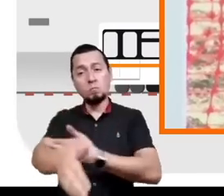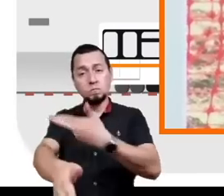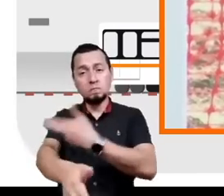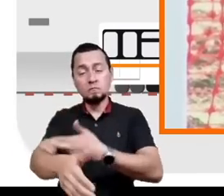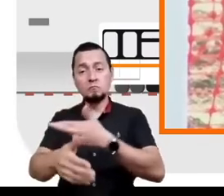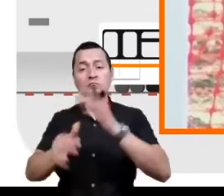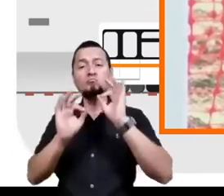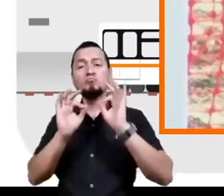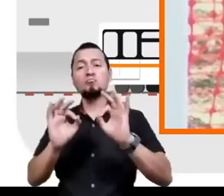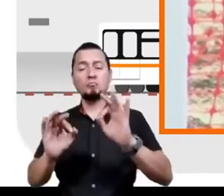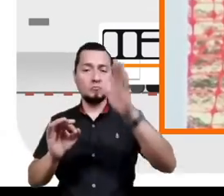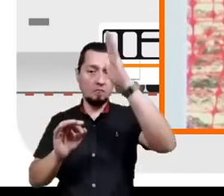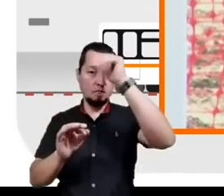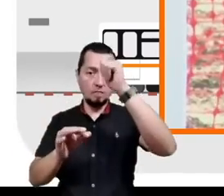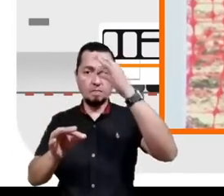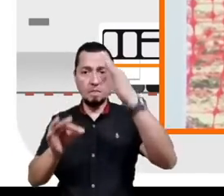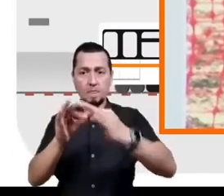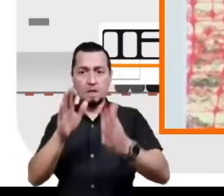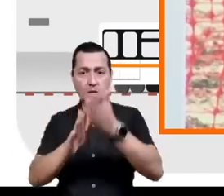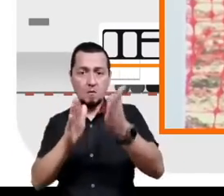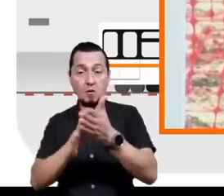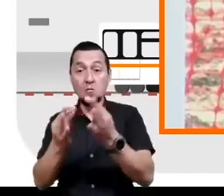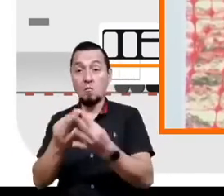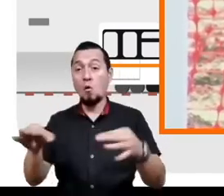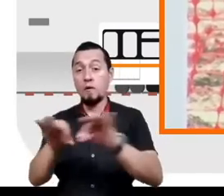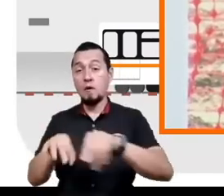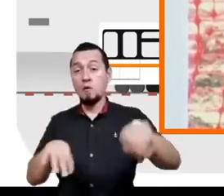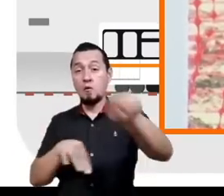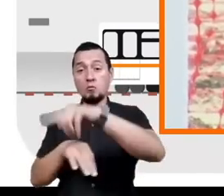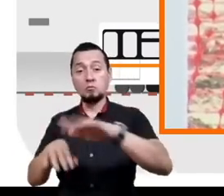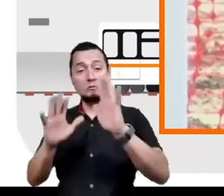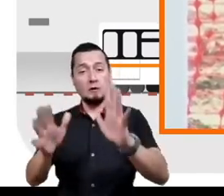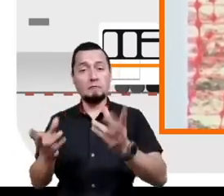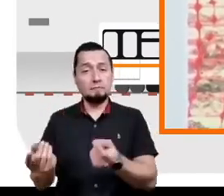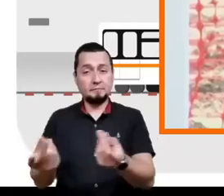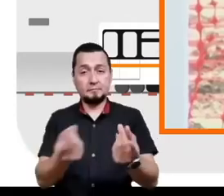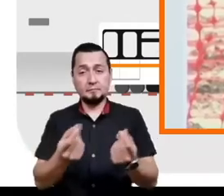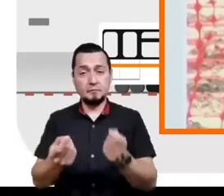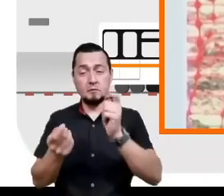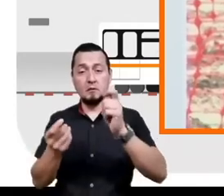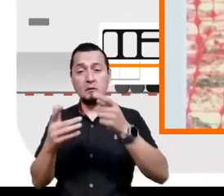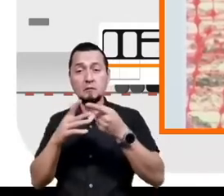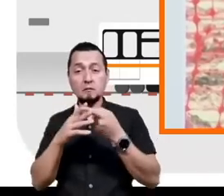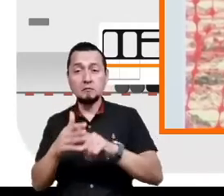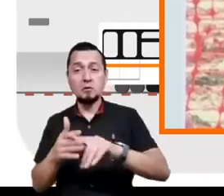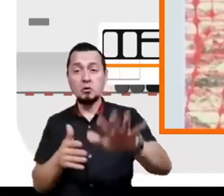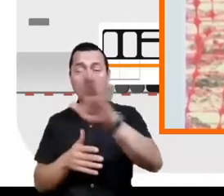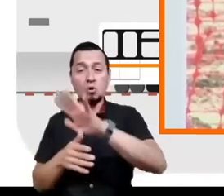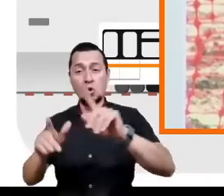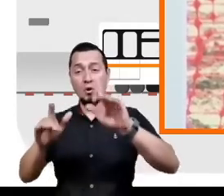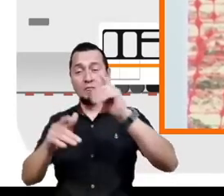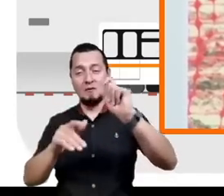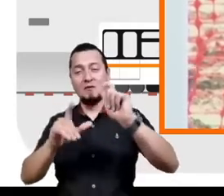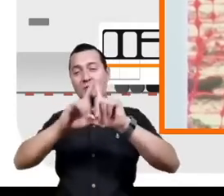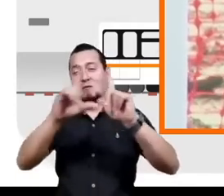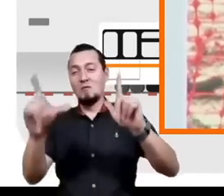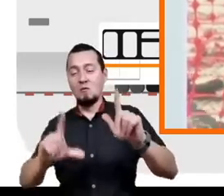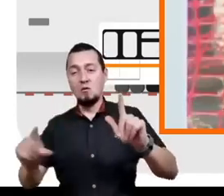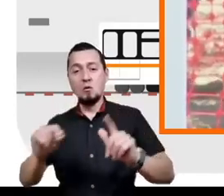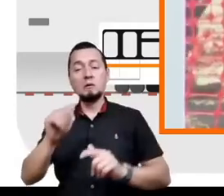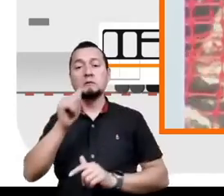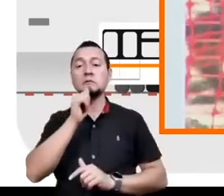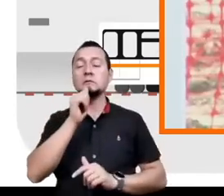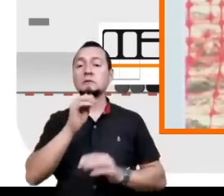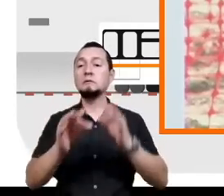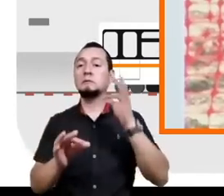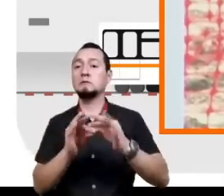obras y de gran importancia que hemos heredado del pasado reciente en toda la República y que no se habían terminado.